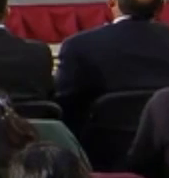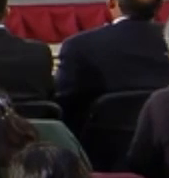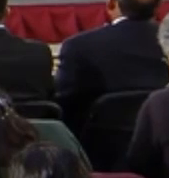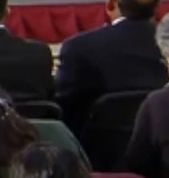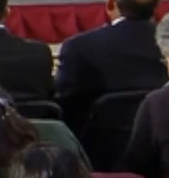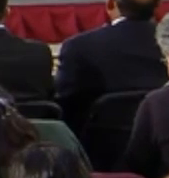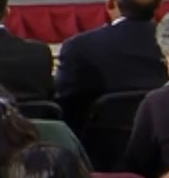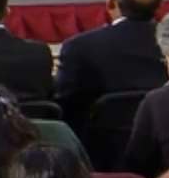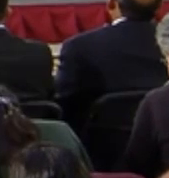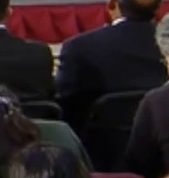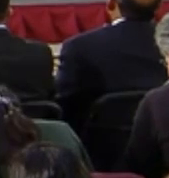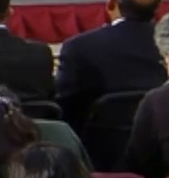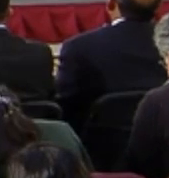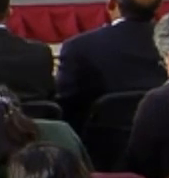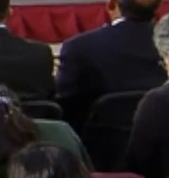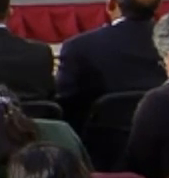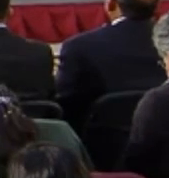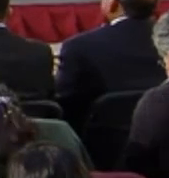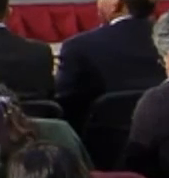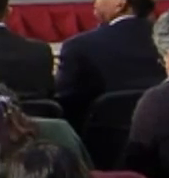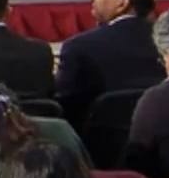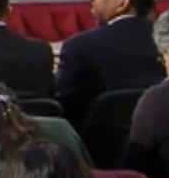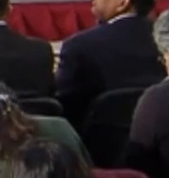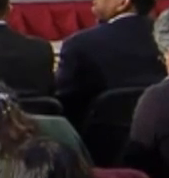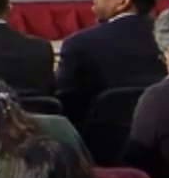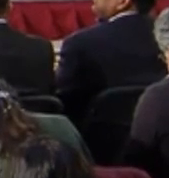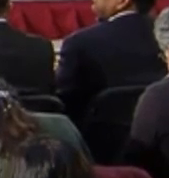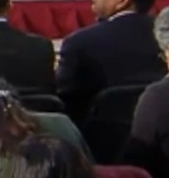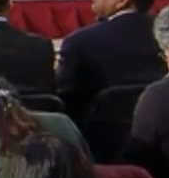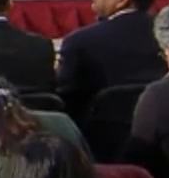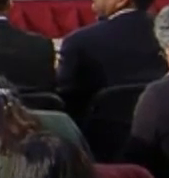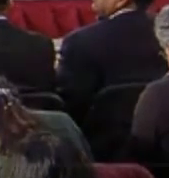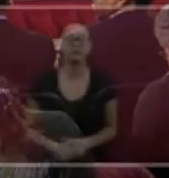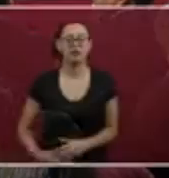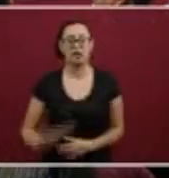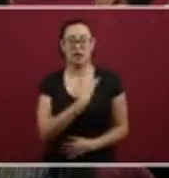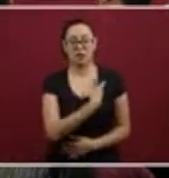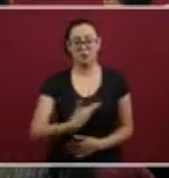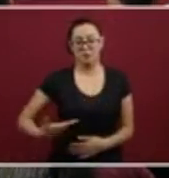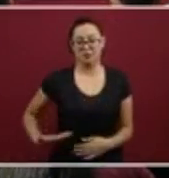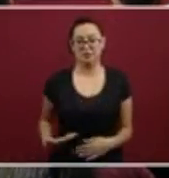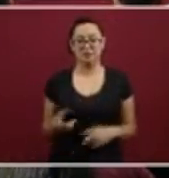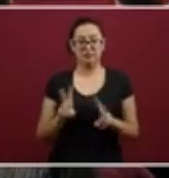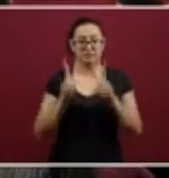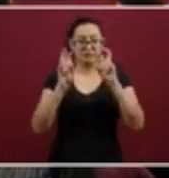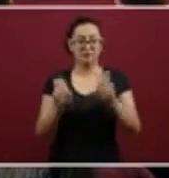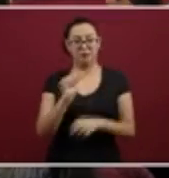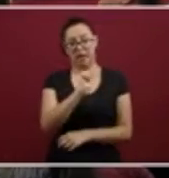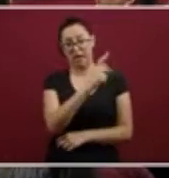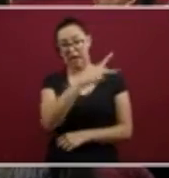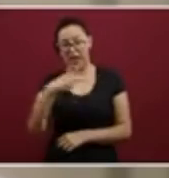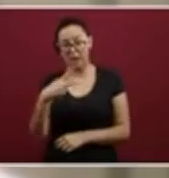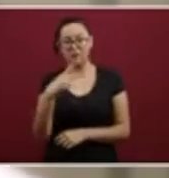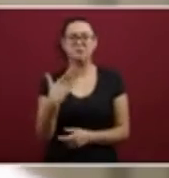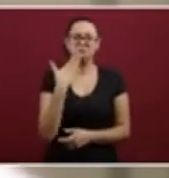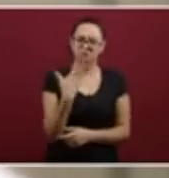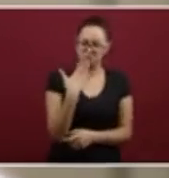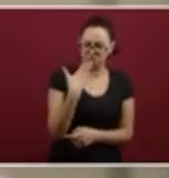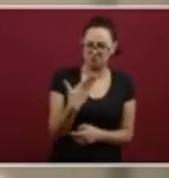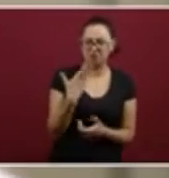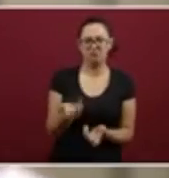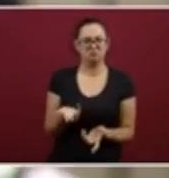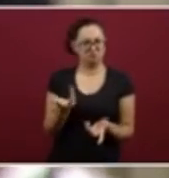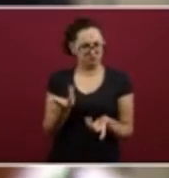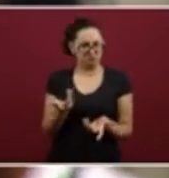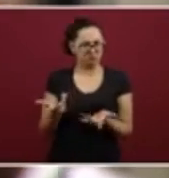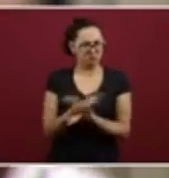apoyar el destino y sobre todo casos como este, reconociendo que el tema de plataformas digitales es bueno y tributa para